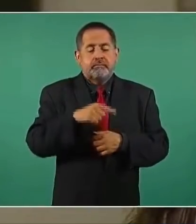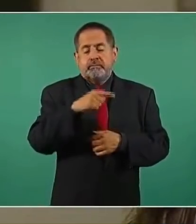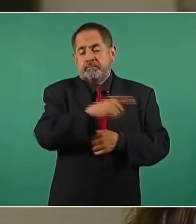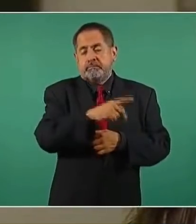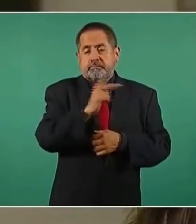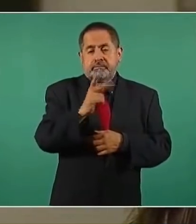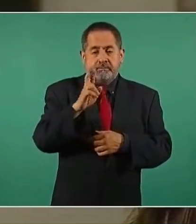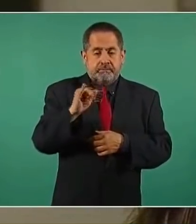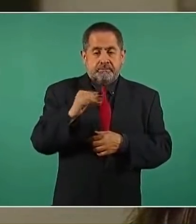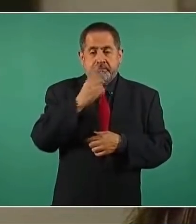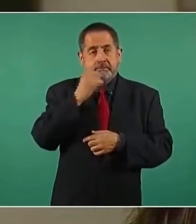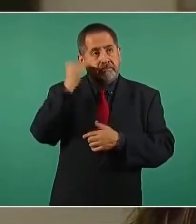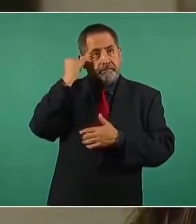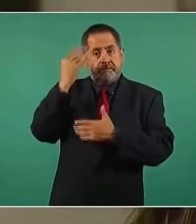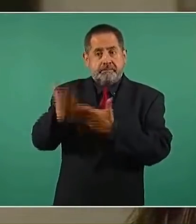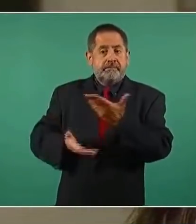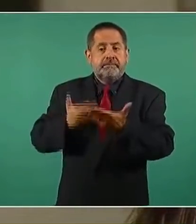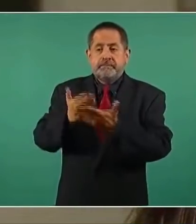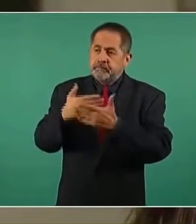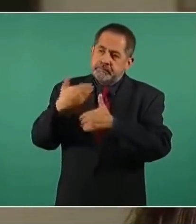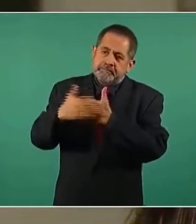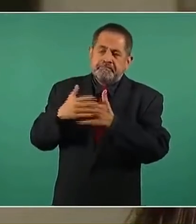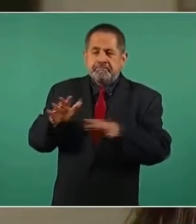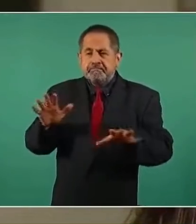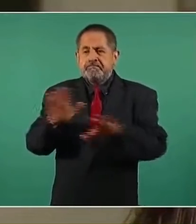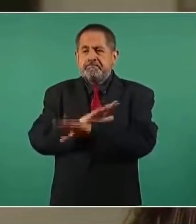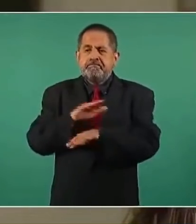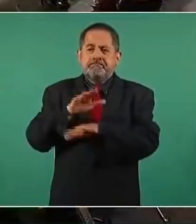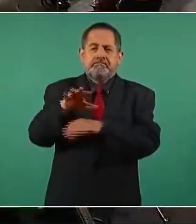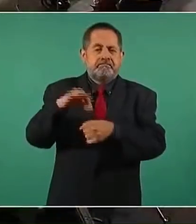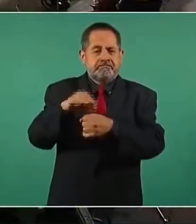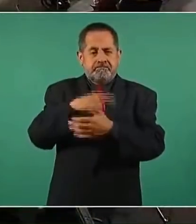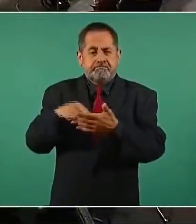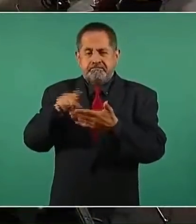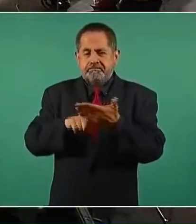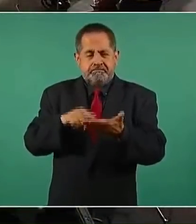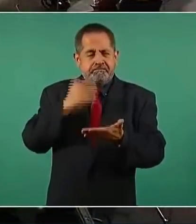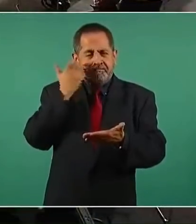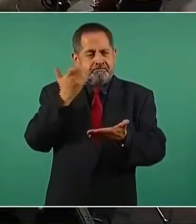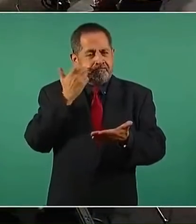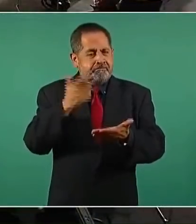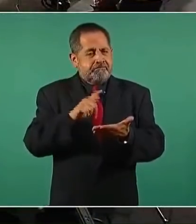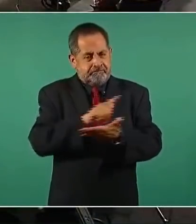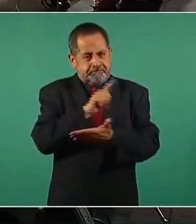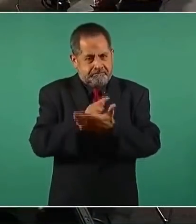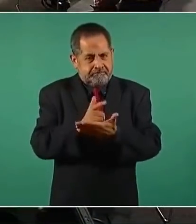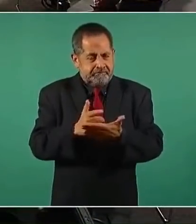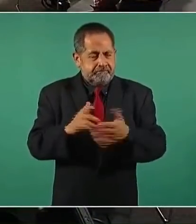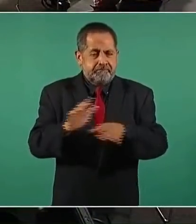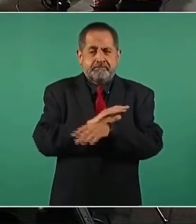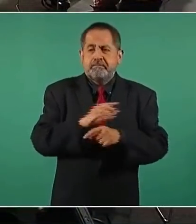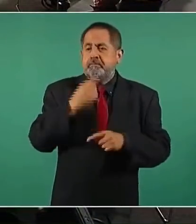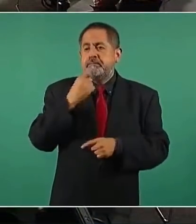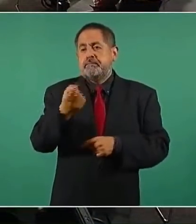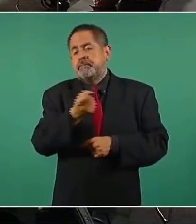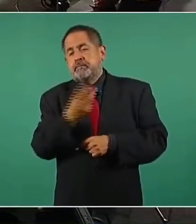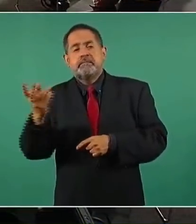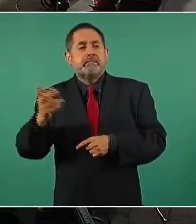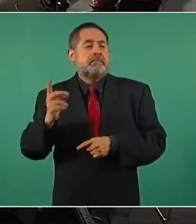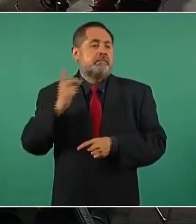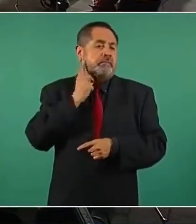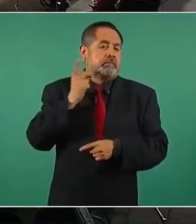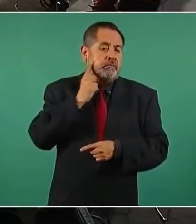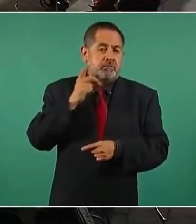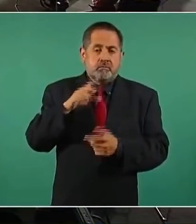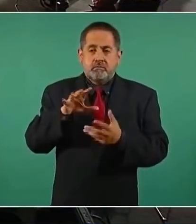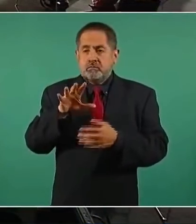que presentará una reforma electoral y uno de los puntos principales que ellos piensan tocar es reducir el número de diputados de mayoría